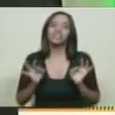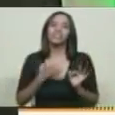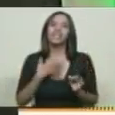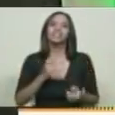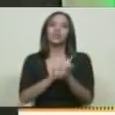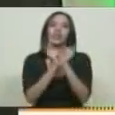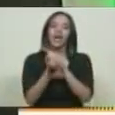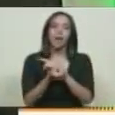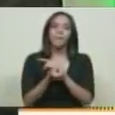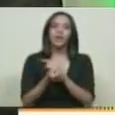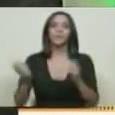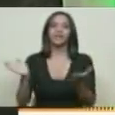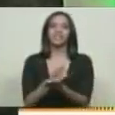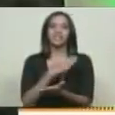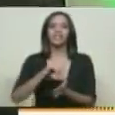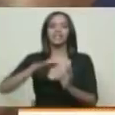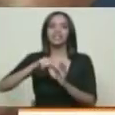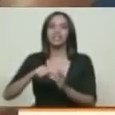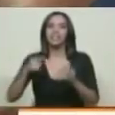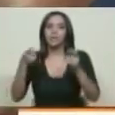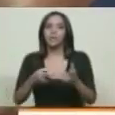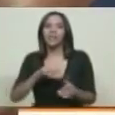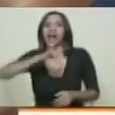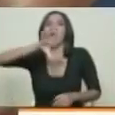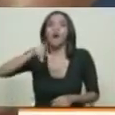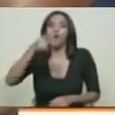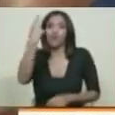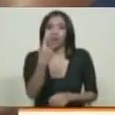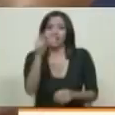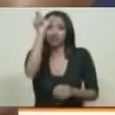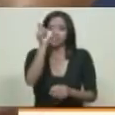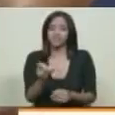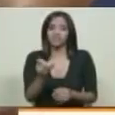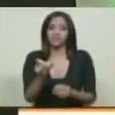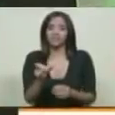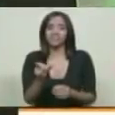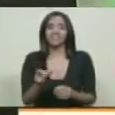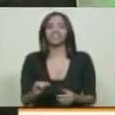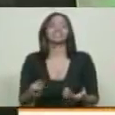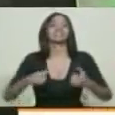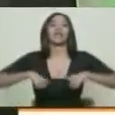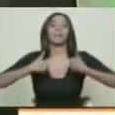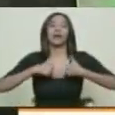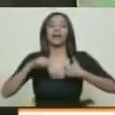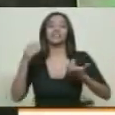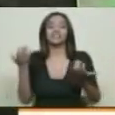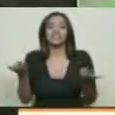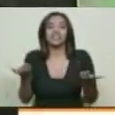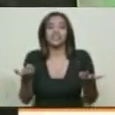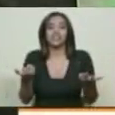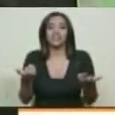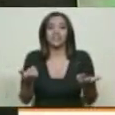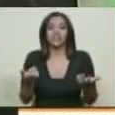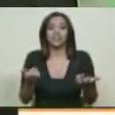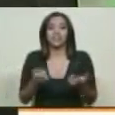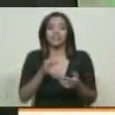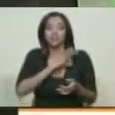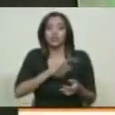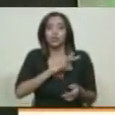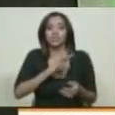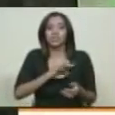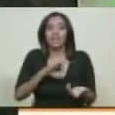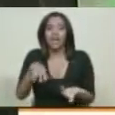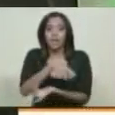para quitar la corrupción y pones a un ladrón. Un tío que tiene más de 20 sociedades en paraísos